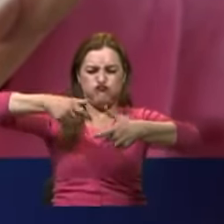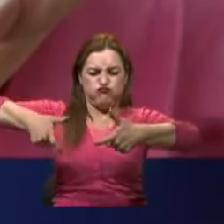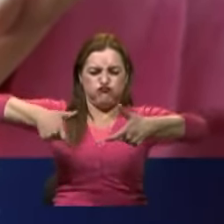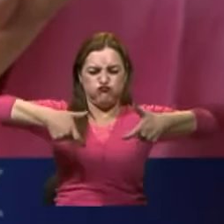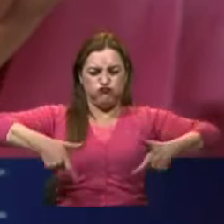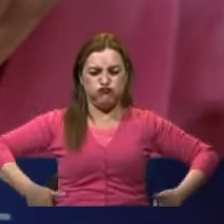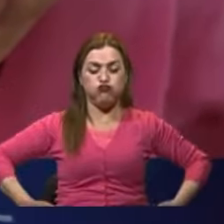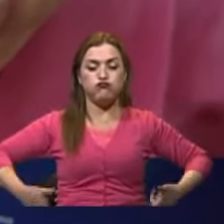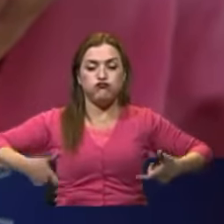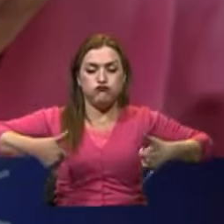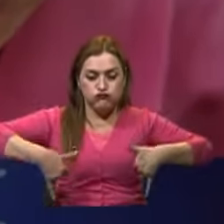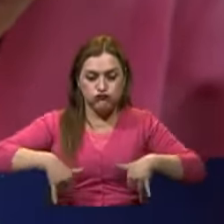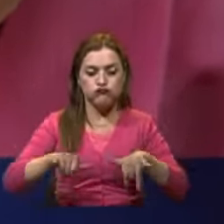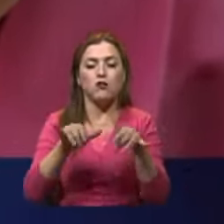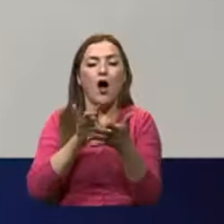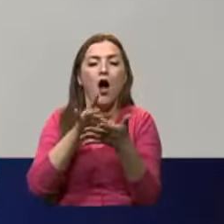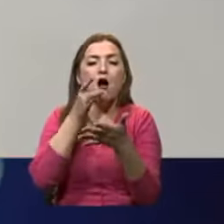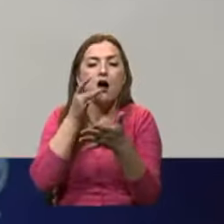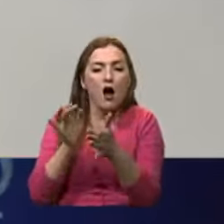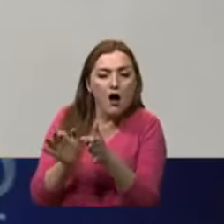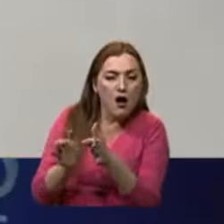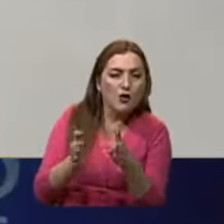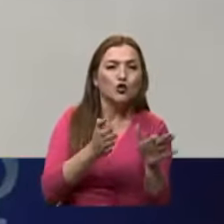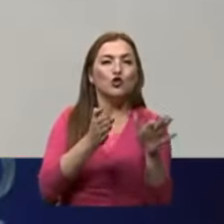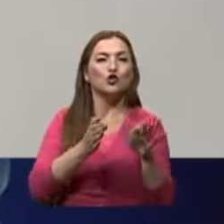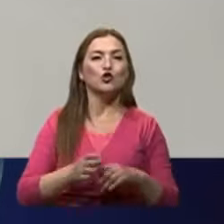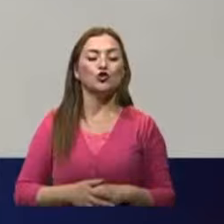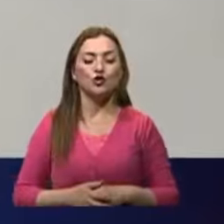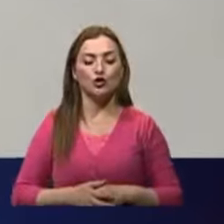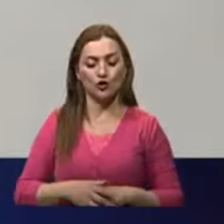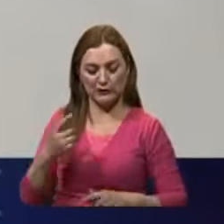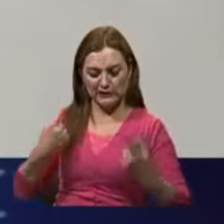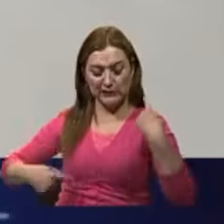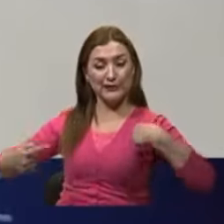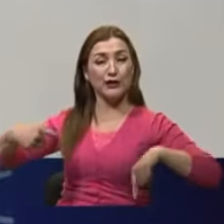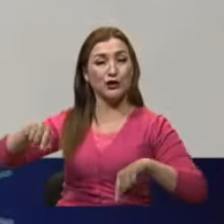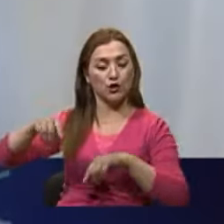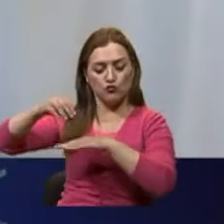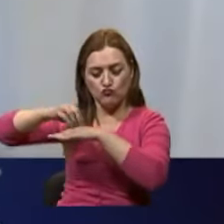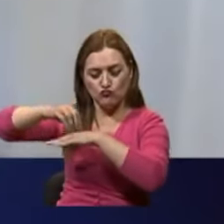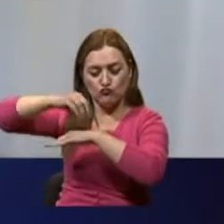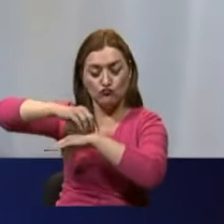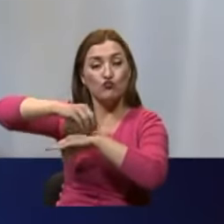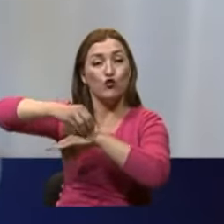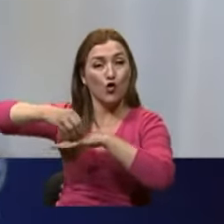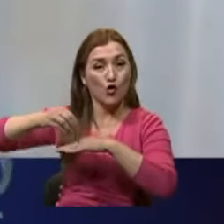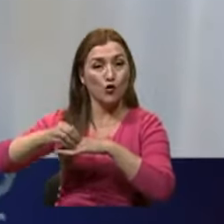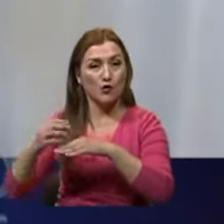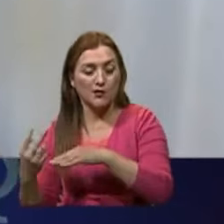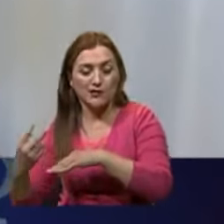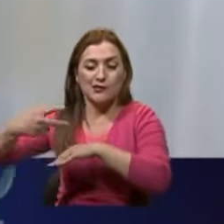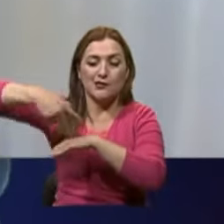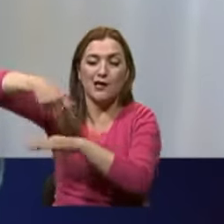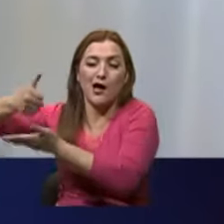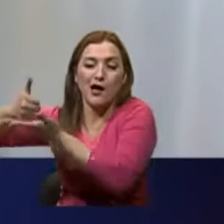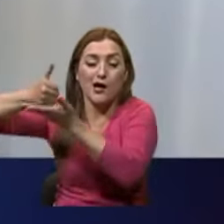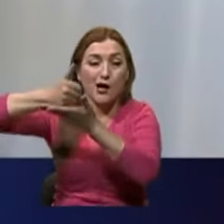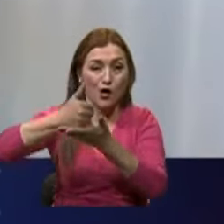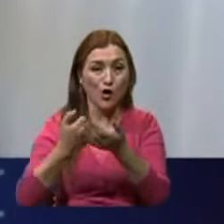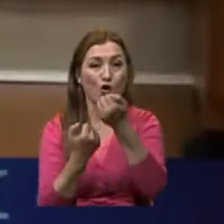tratamiento farmacológico indicado por el médico. Realiza curaciones a las heridas según la indicación médica. Levantarse con asistencia y